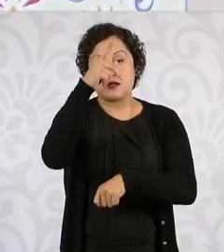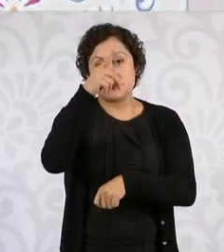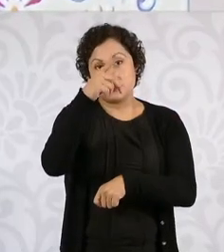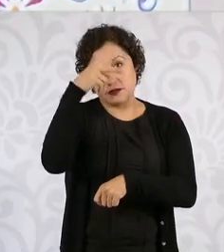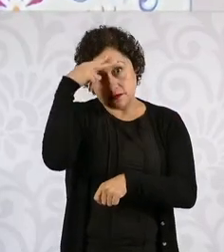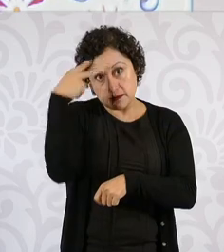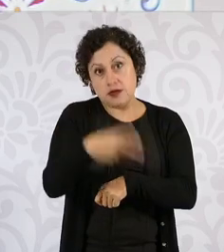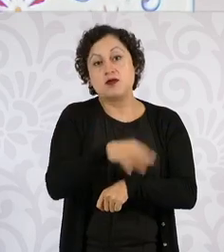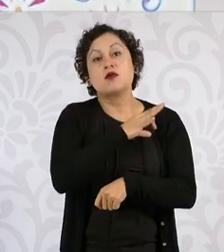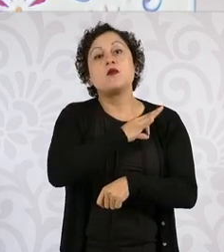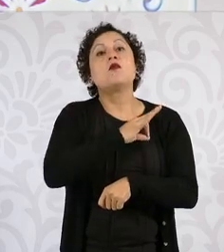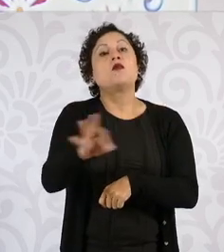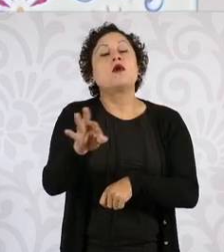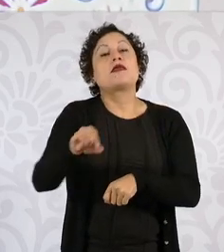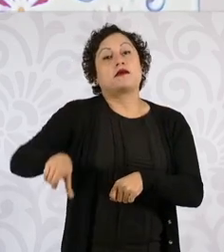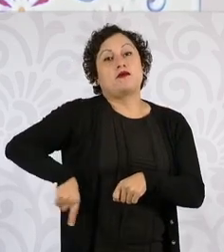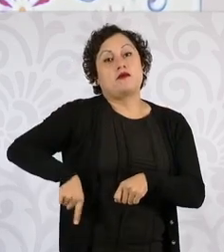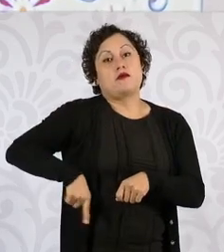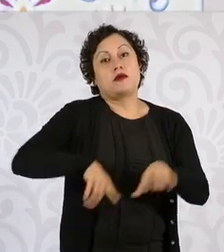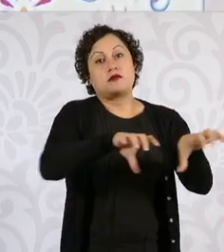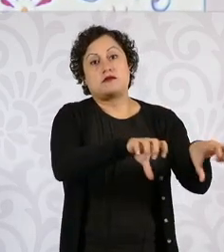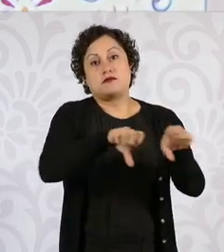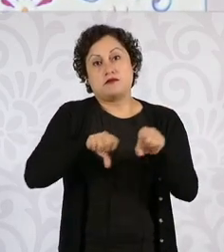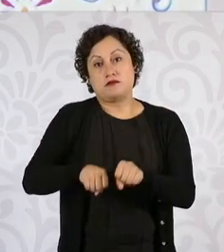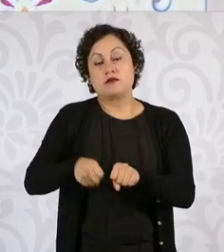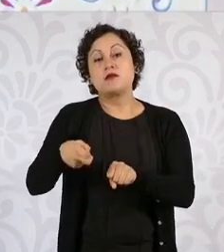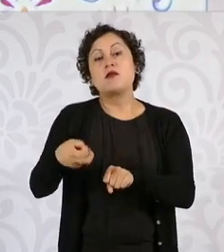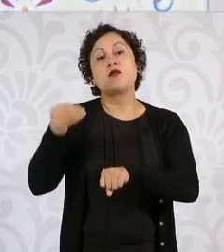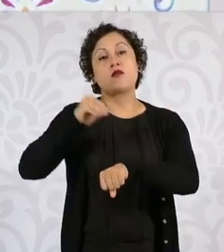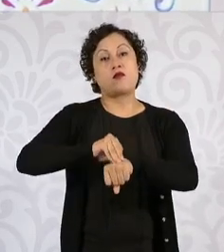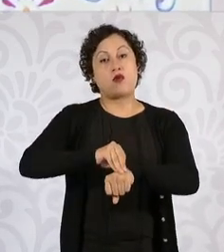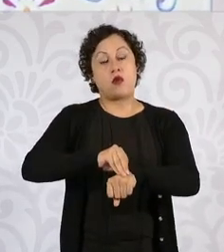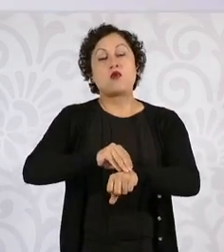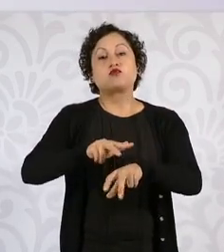Constitución. Y eso va a permitir, pues, tener